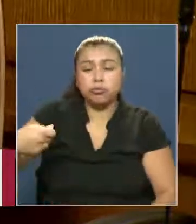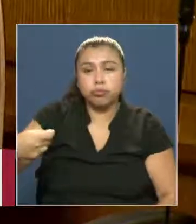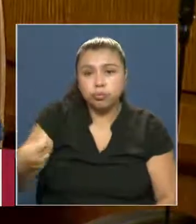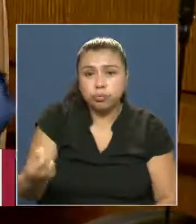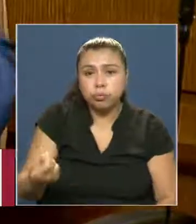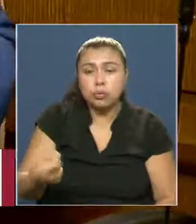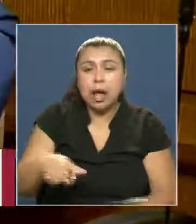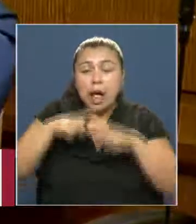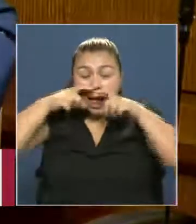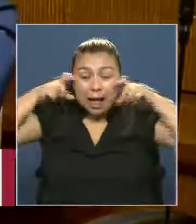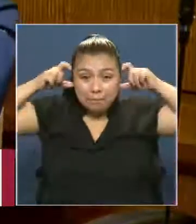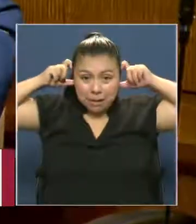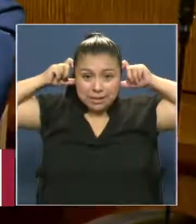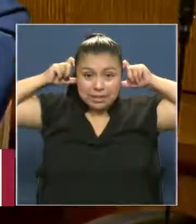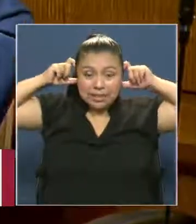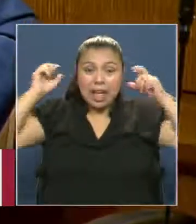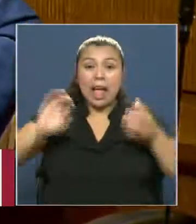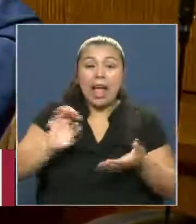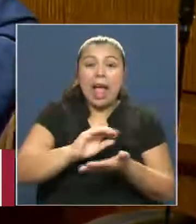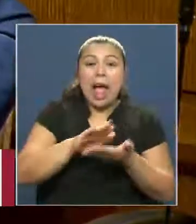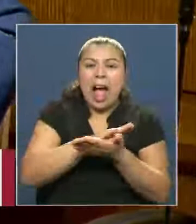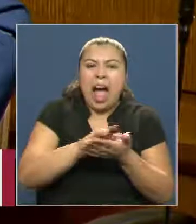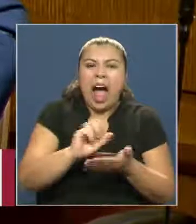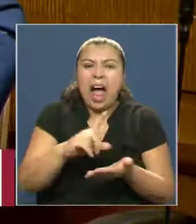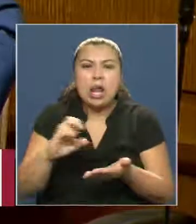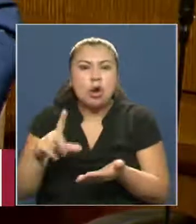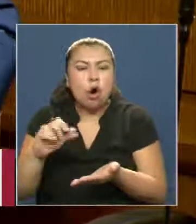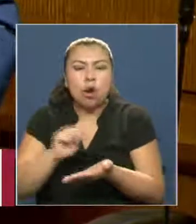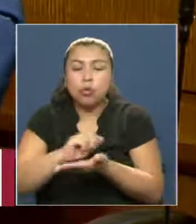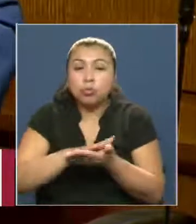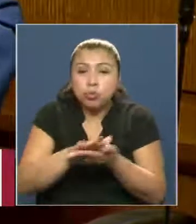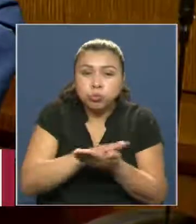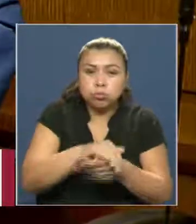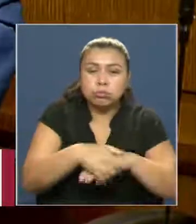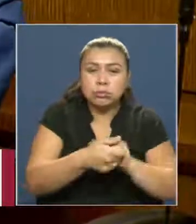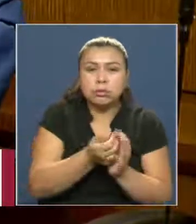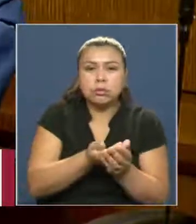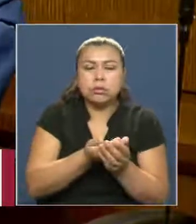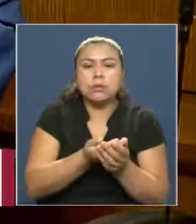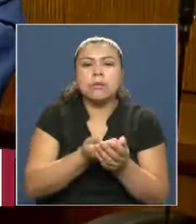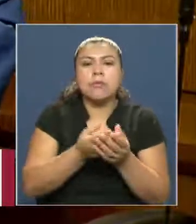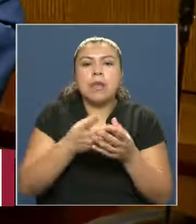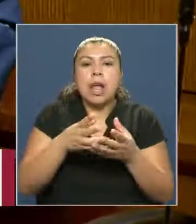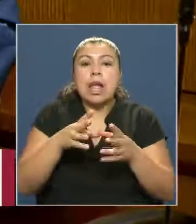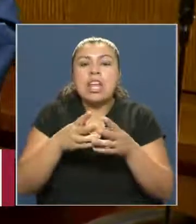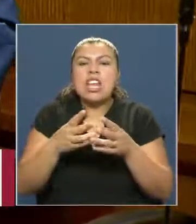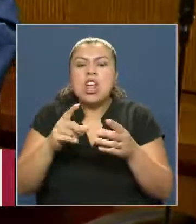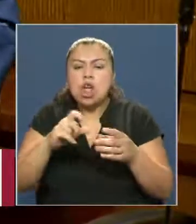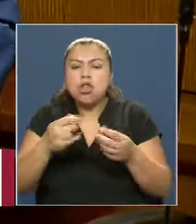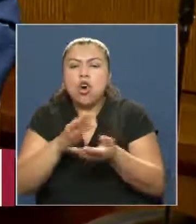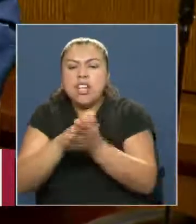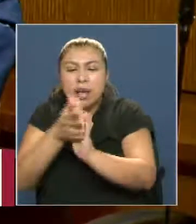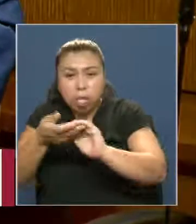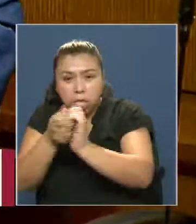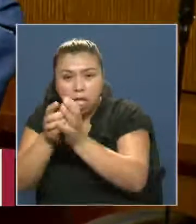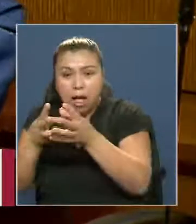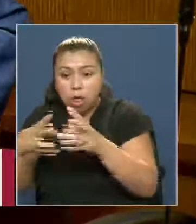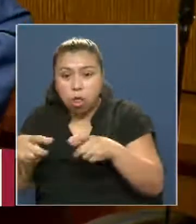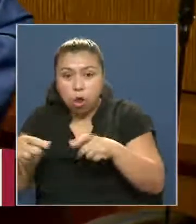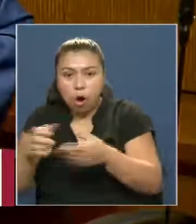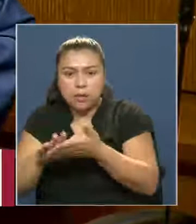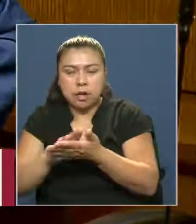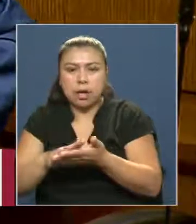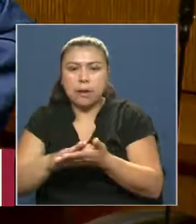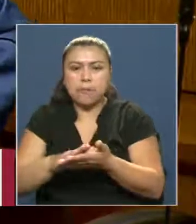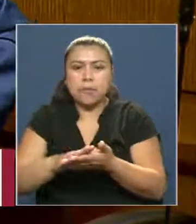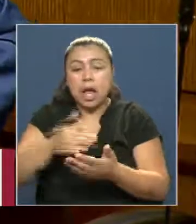de las mascarillas, de los desinfectantes para las manos y de toallas con desinfectantes. Sanciones millonarias. ¿Y en nuestro